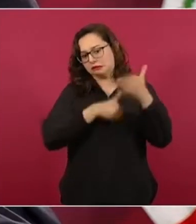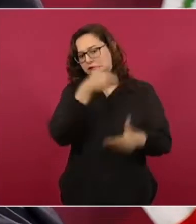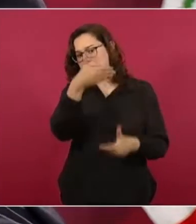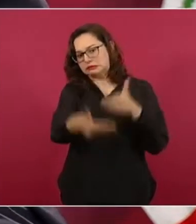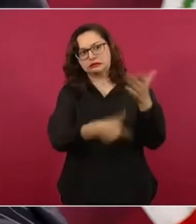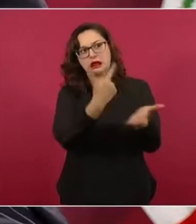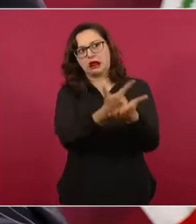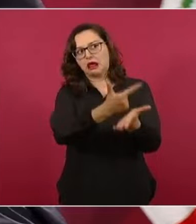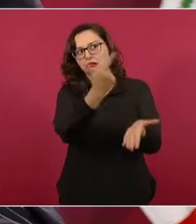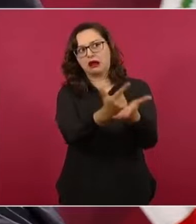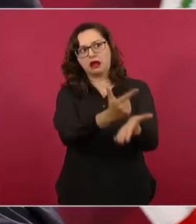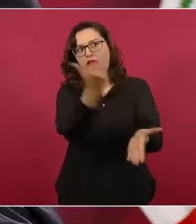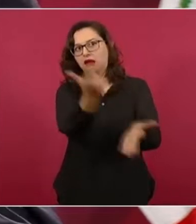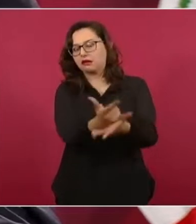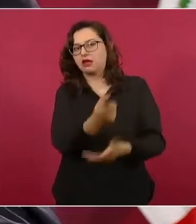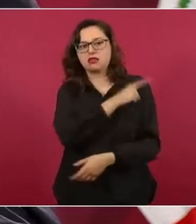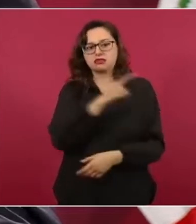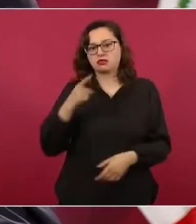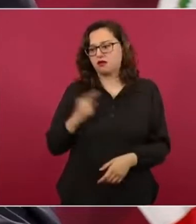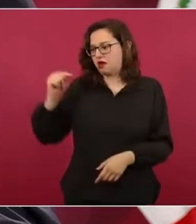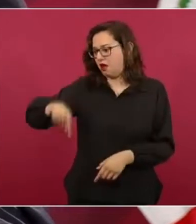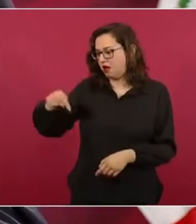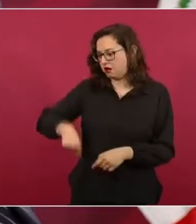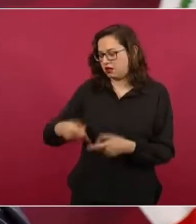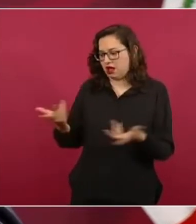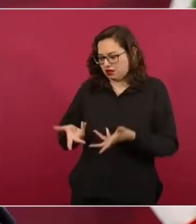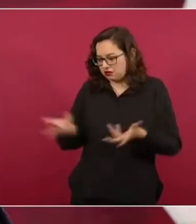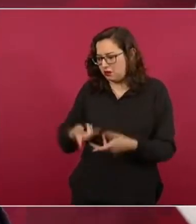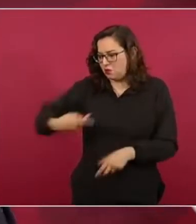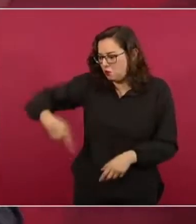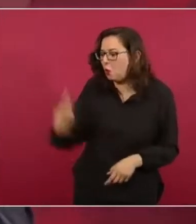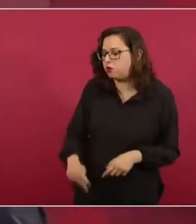Y lo mejor es impulsar la actividad productiva, sobre todo